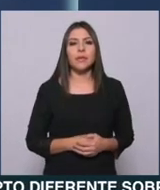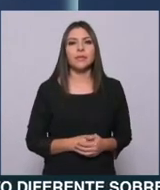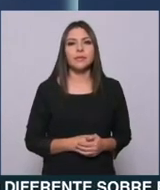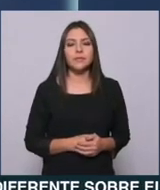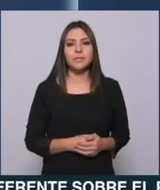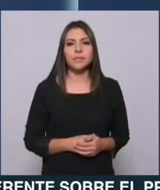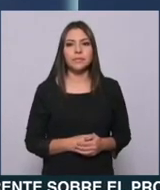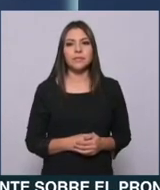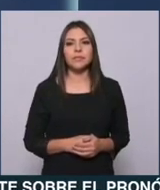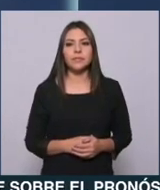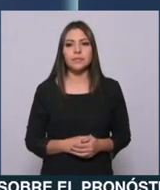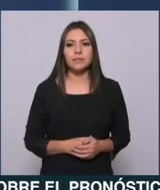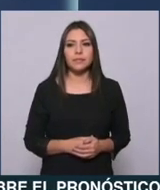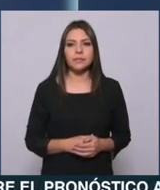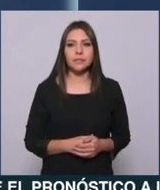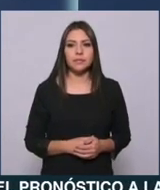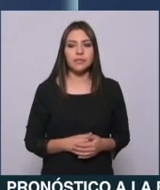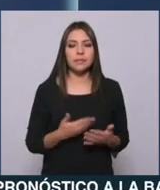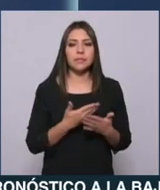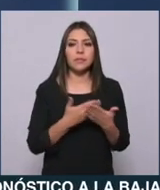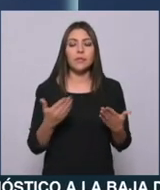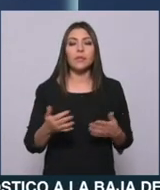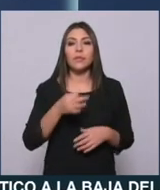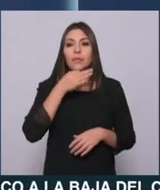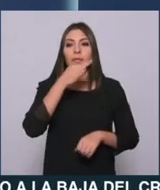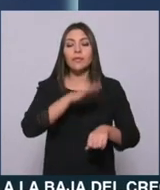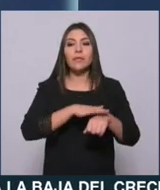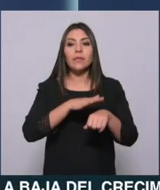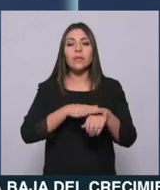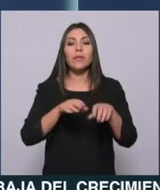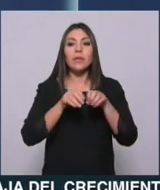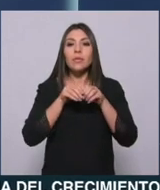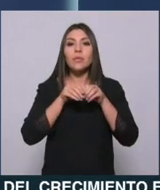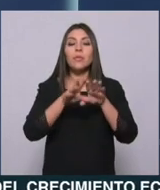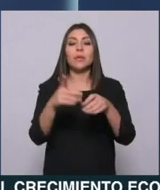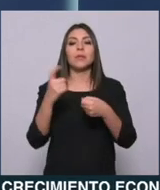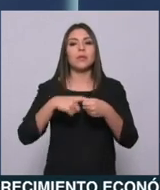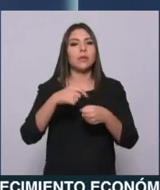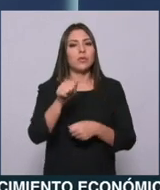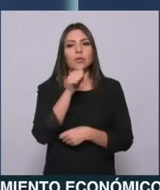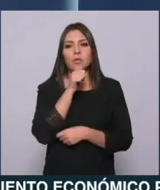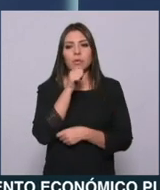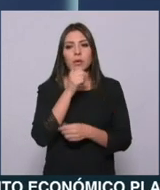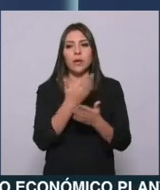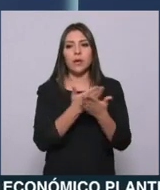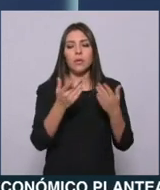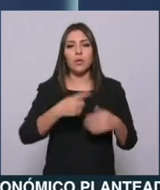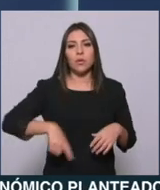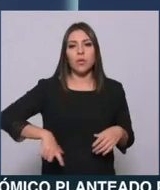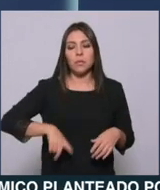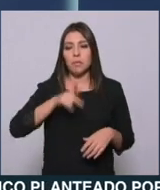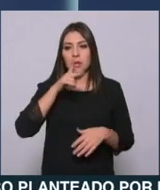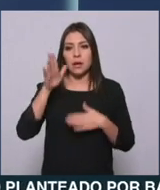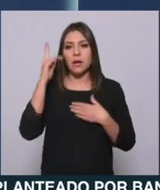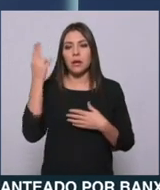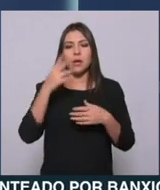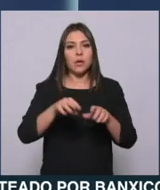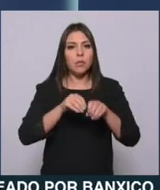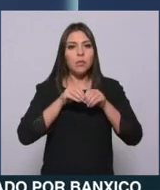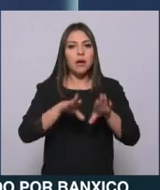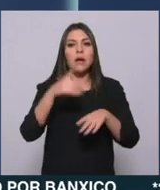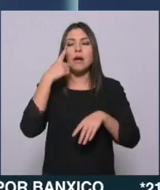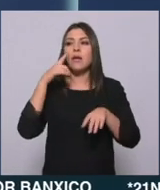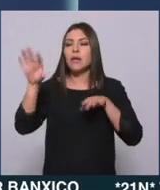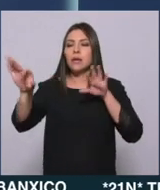que las convocatorias no han sido públicas. El compromiso de este gobierno y de esta administración es que sean públicas, que los criterios de